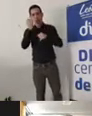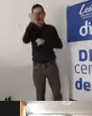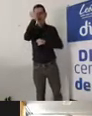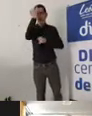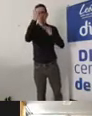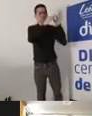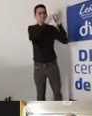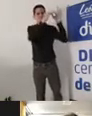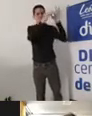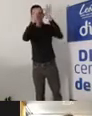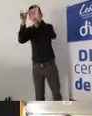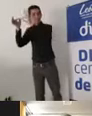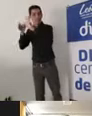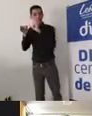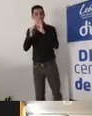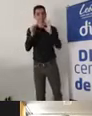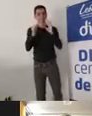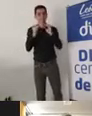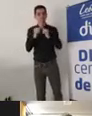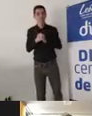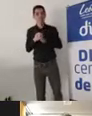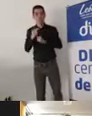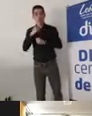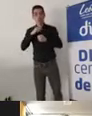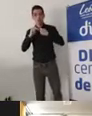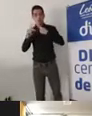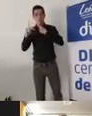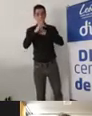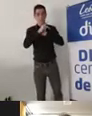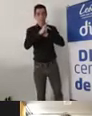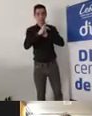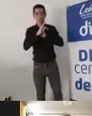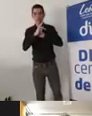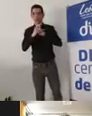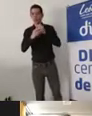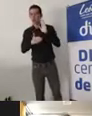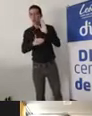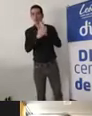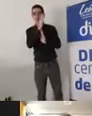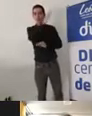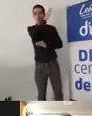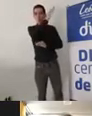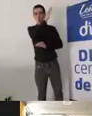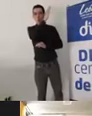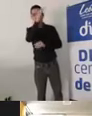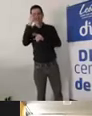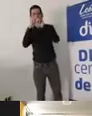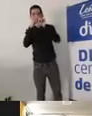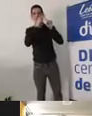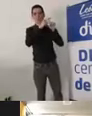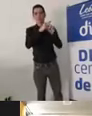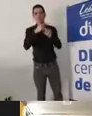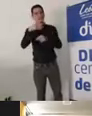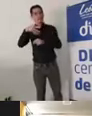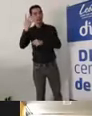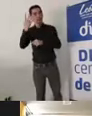vez, gracias a este tipo de espacios de incidencia y participación juvenil, representando a Colombia en casi 14 países, en espacios de